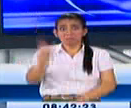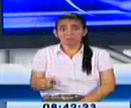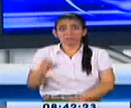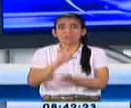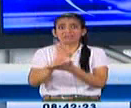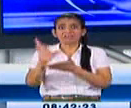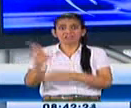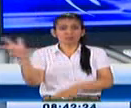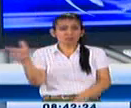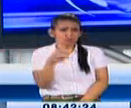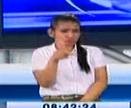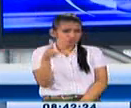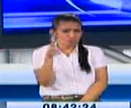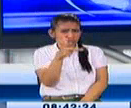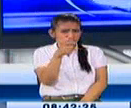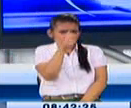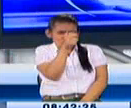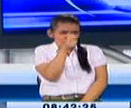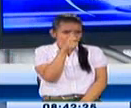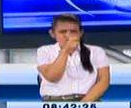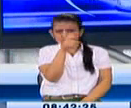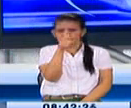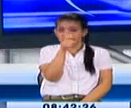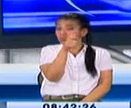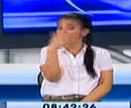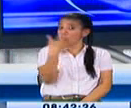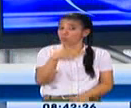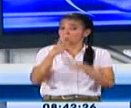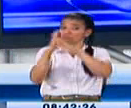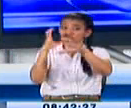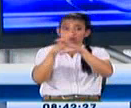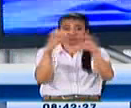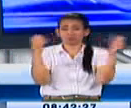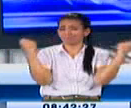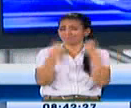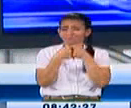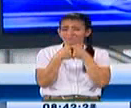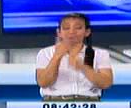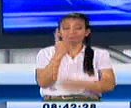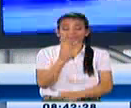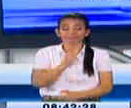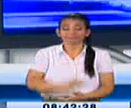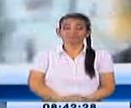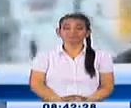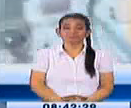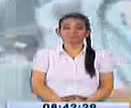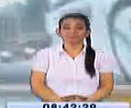imágenes sorprendentes, impactantes, del choque entre dos buses de transporte interprovincial. Veamos.